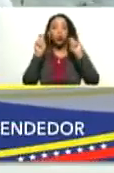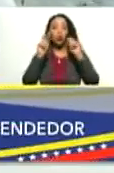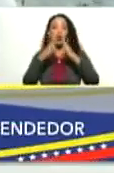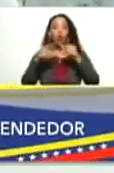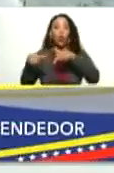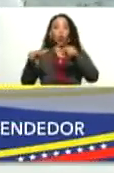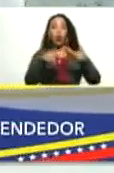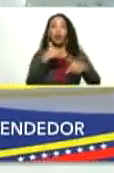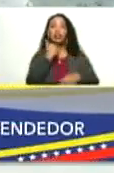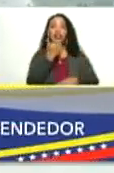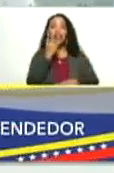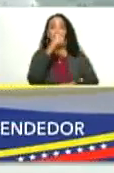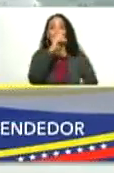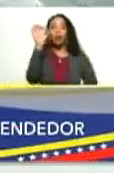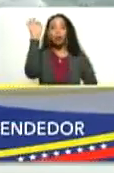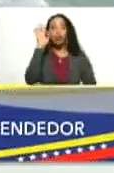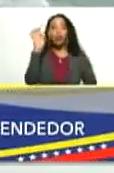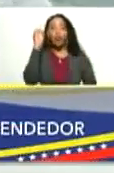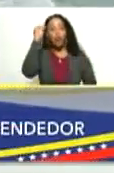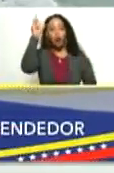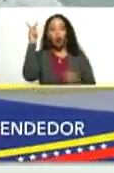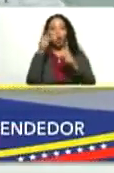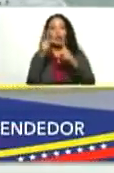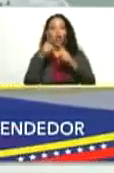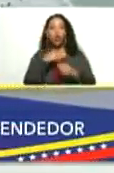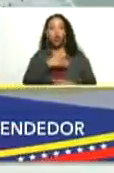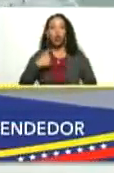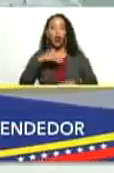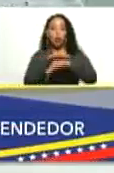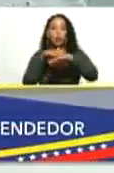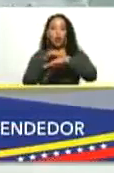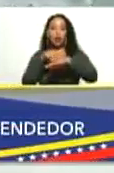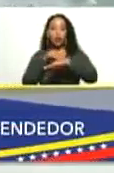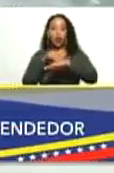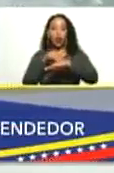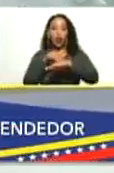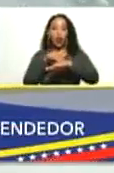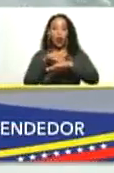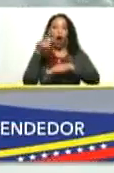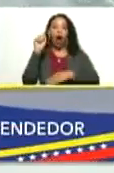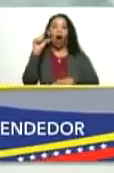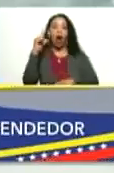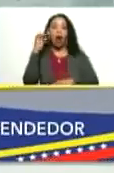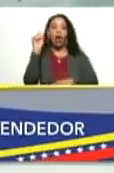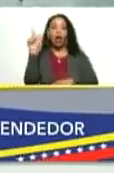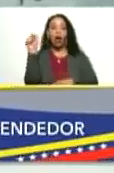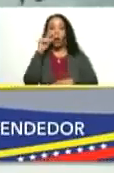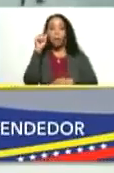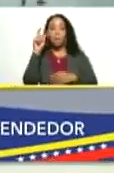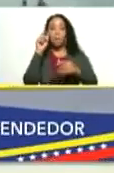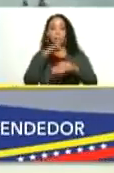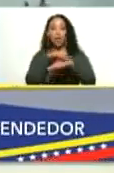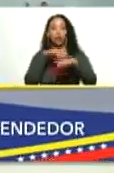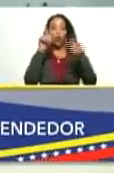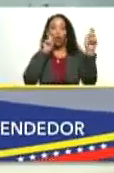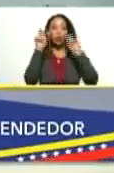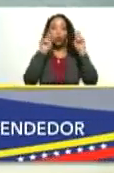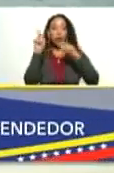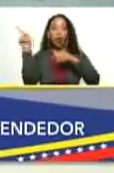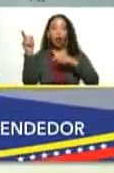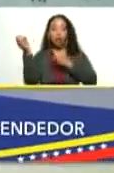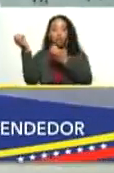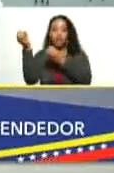al 100%, la capacidad hotelera. Yo quisiera que el ministro Alí Padrón, ministro del Poder Popular para el Turismo, nos diera las